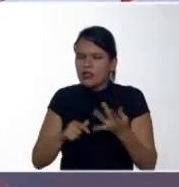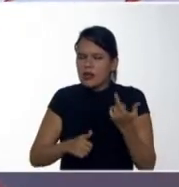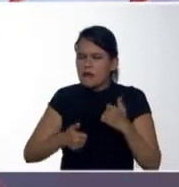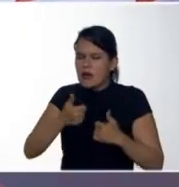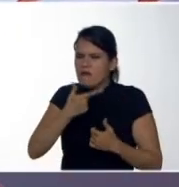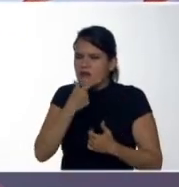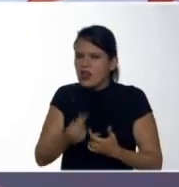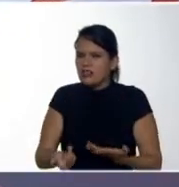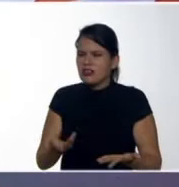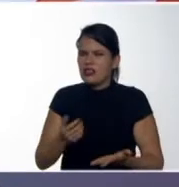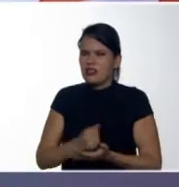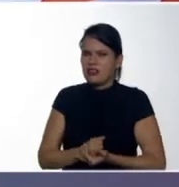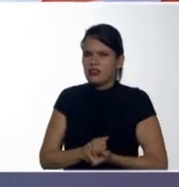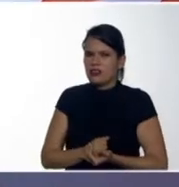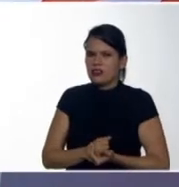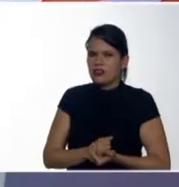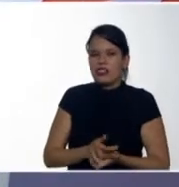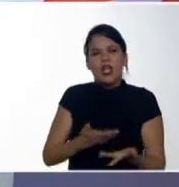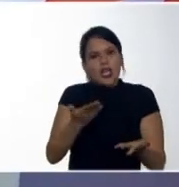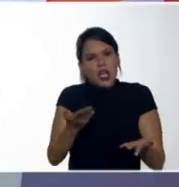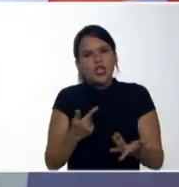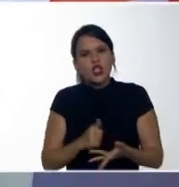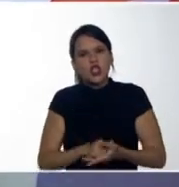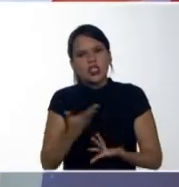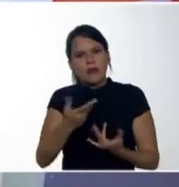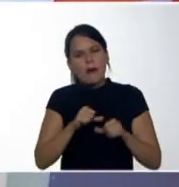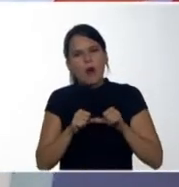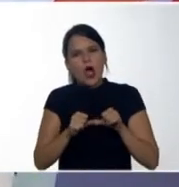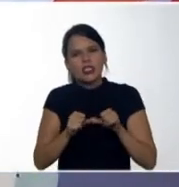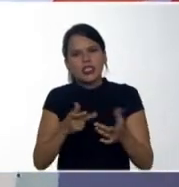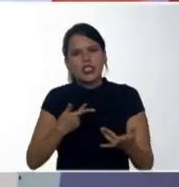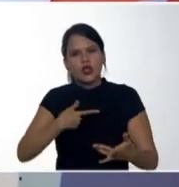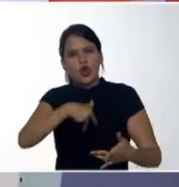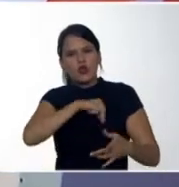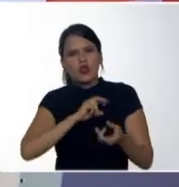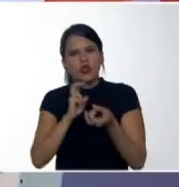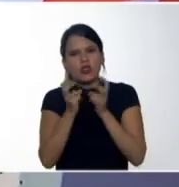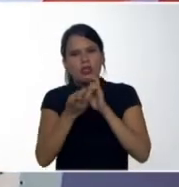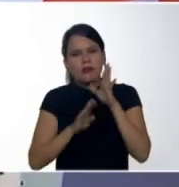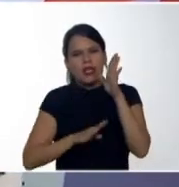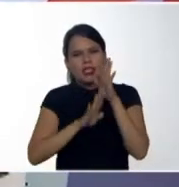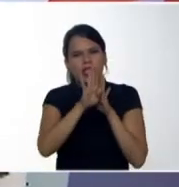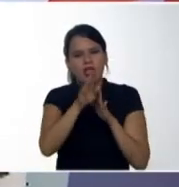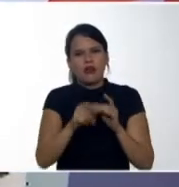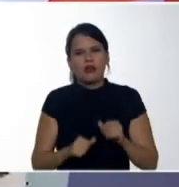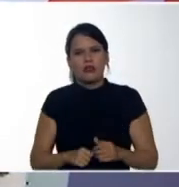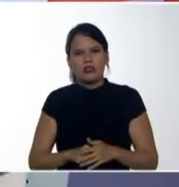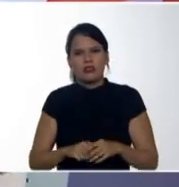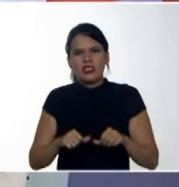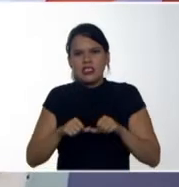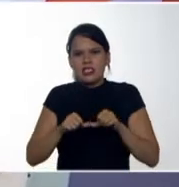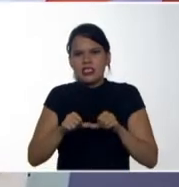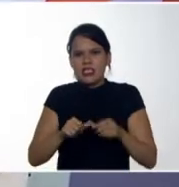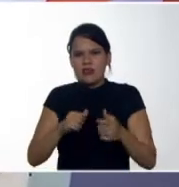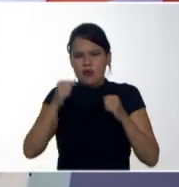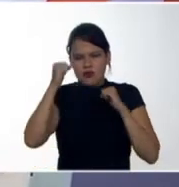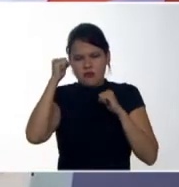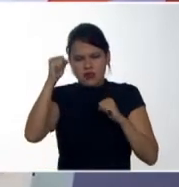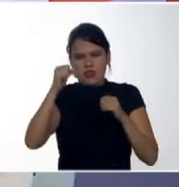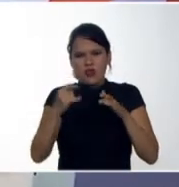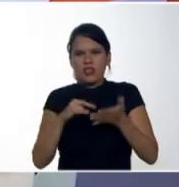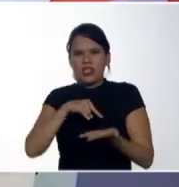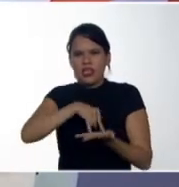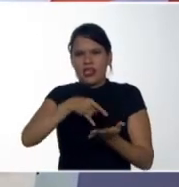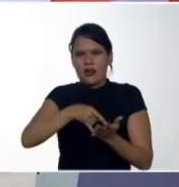Nazoa. Así es. Y entonces vamos a continuar con nuestro tema generador. Seguimos invictos hacia Carabobo, mi tierra